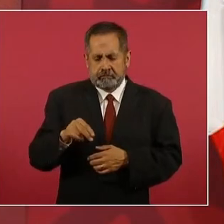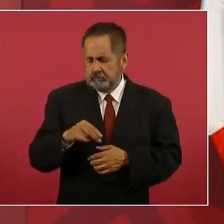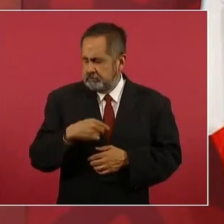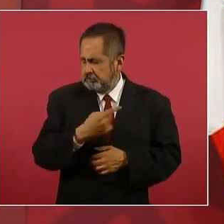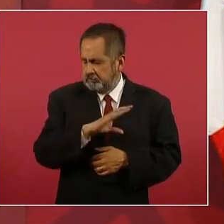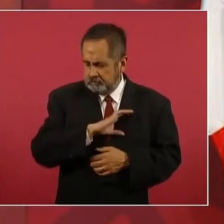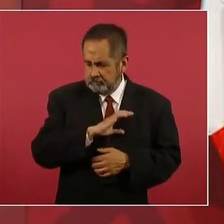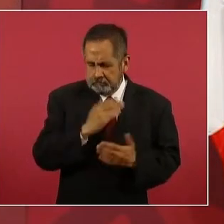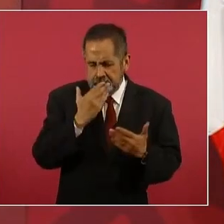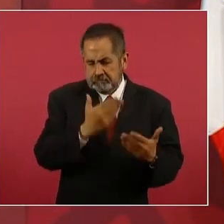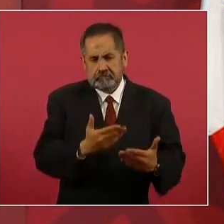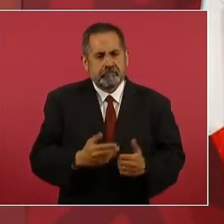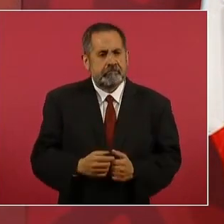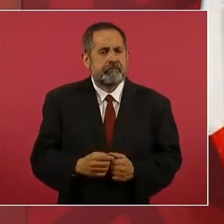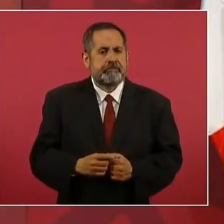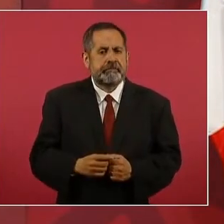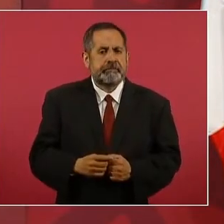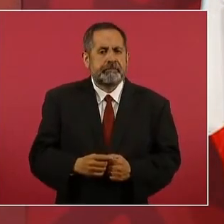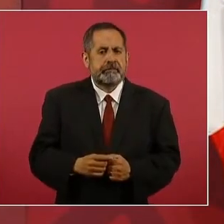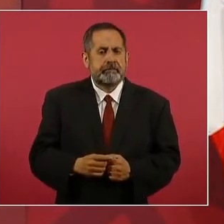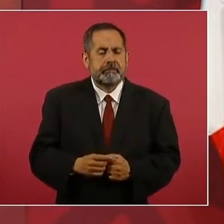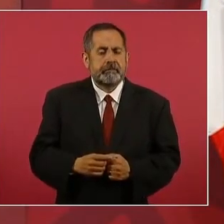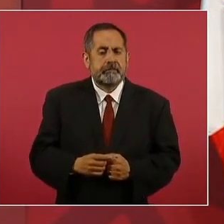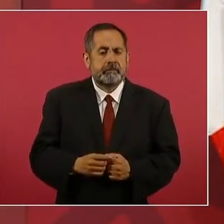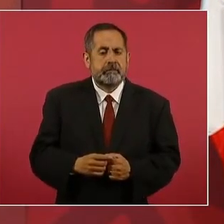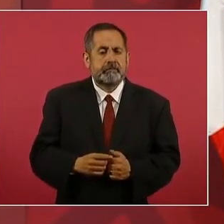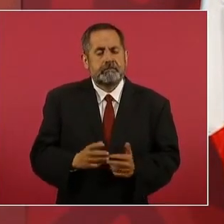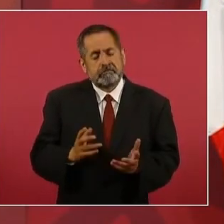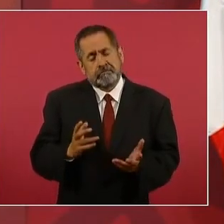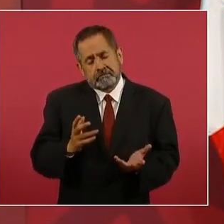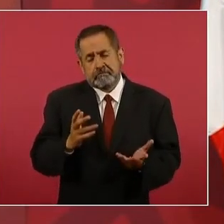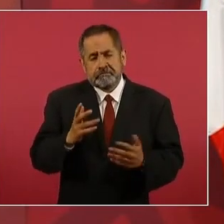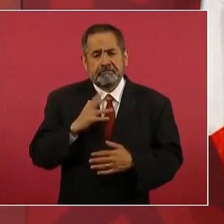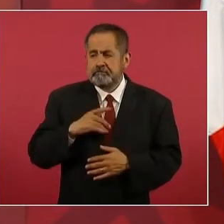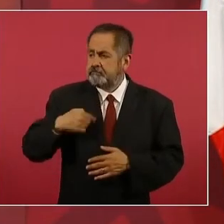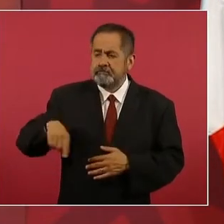y que pues queremos